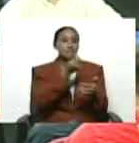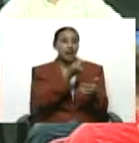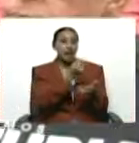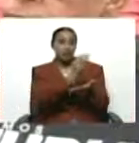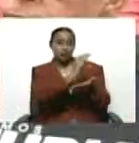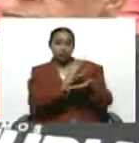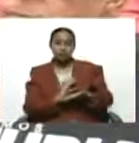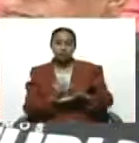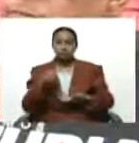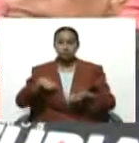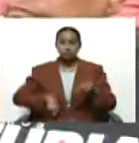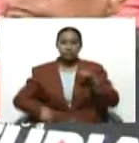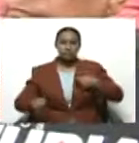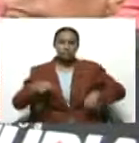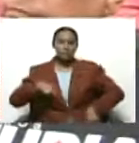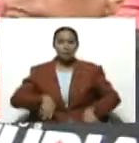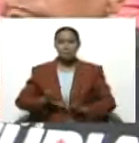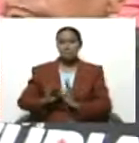las venezolanas.